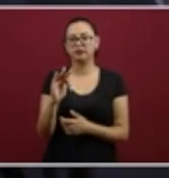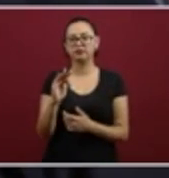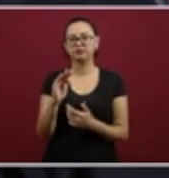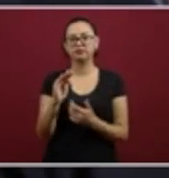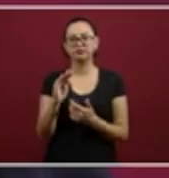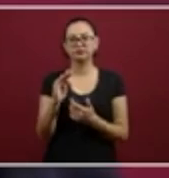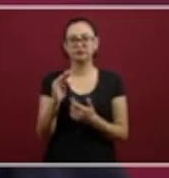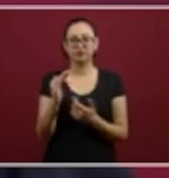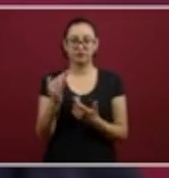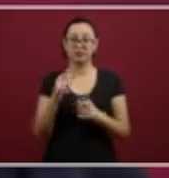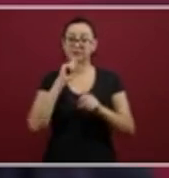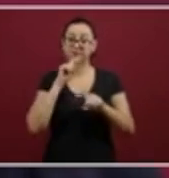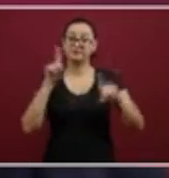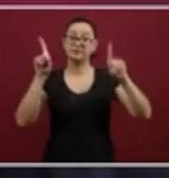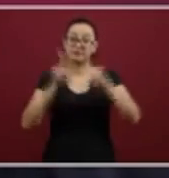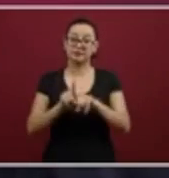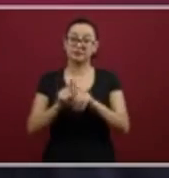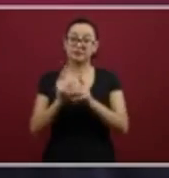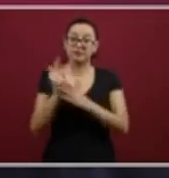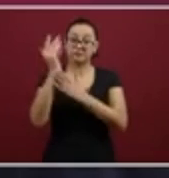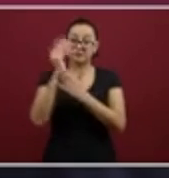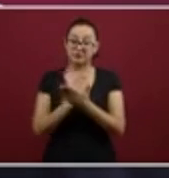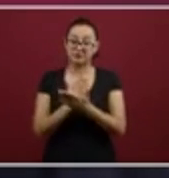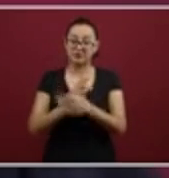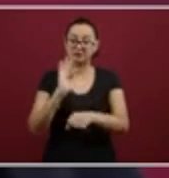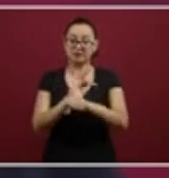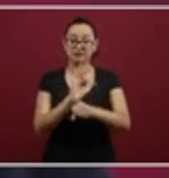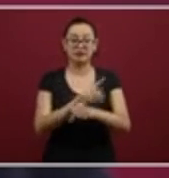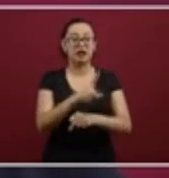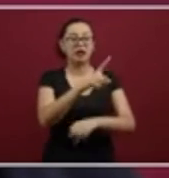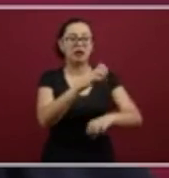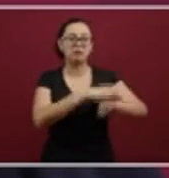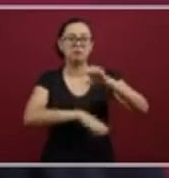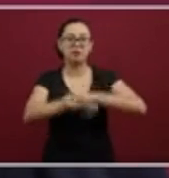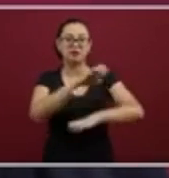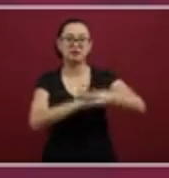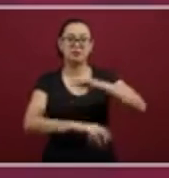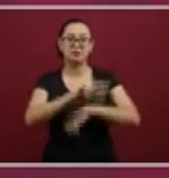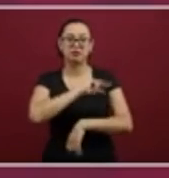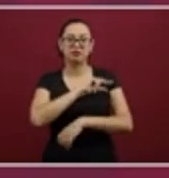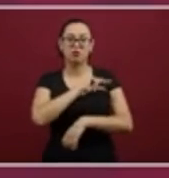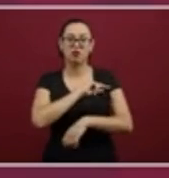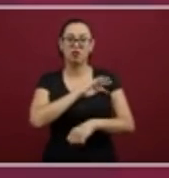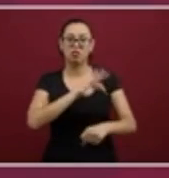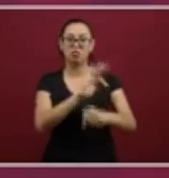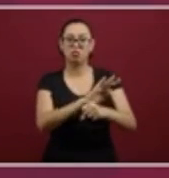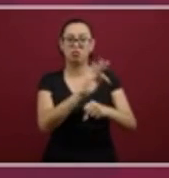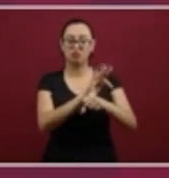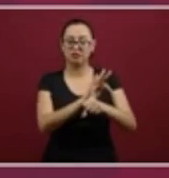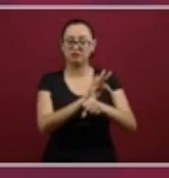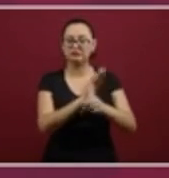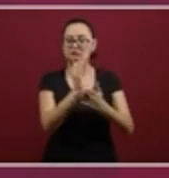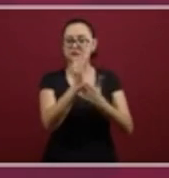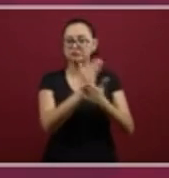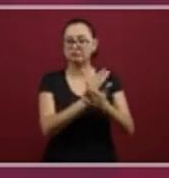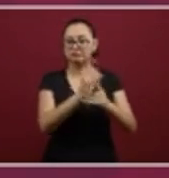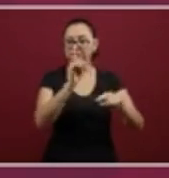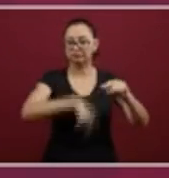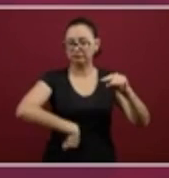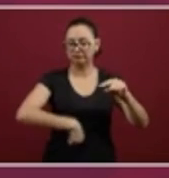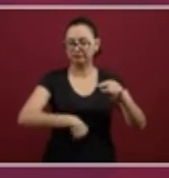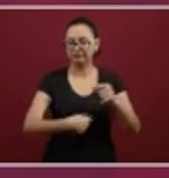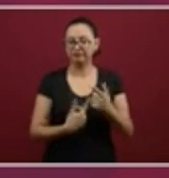el subsidio que se le da a las empresas. No me refiero a las